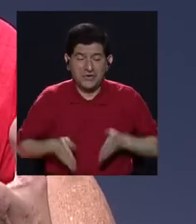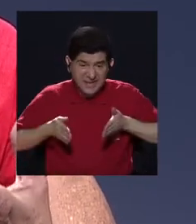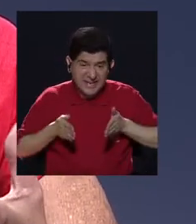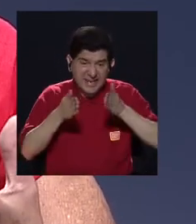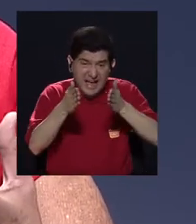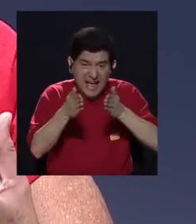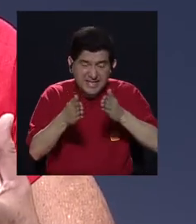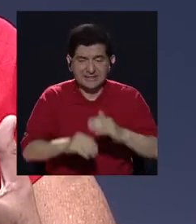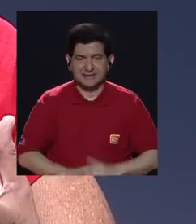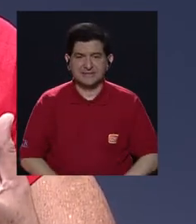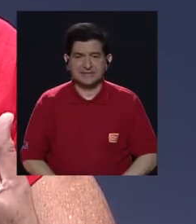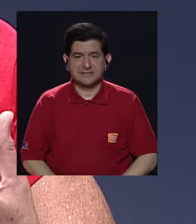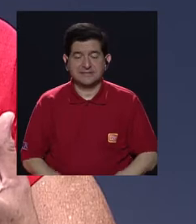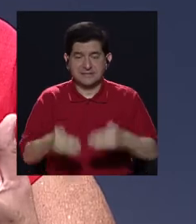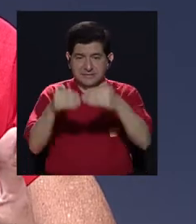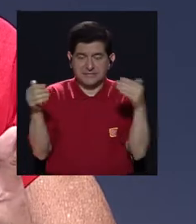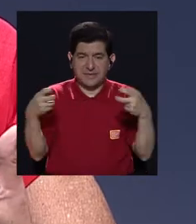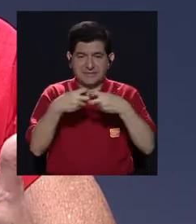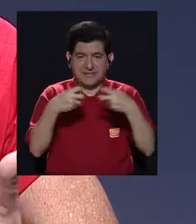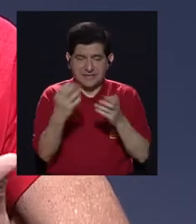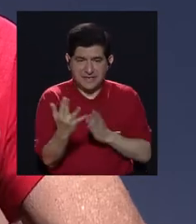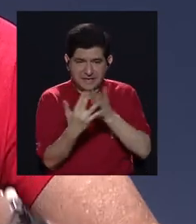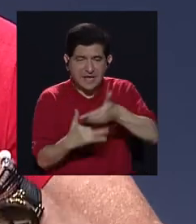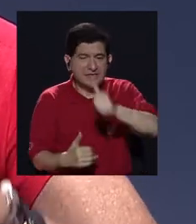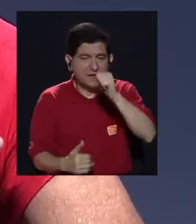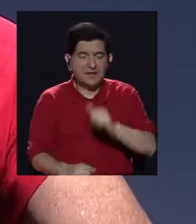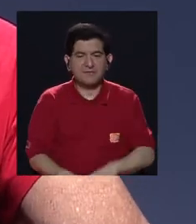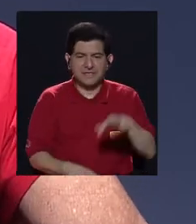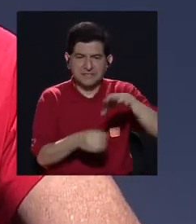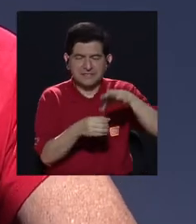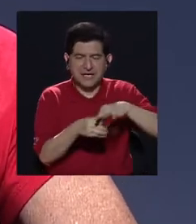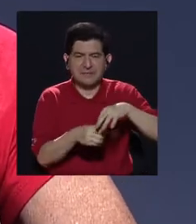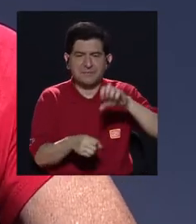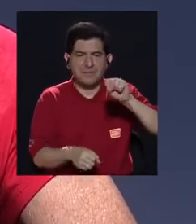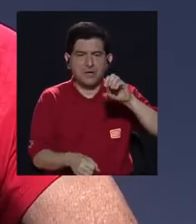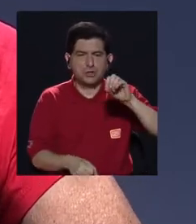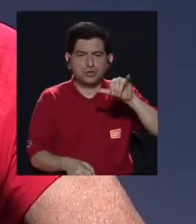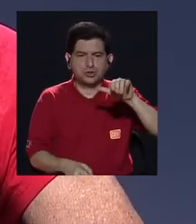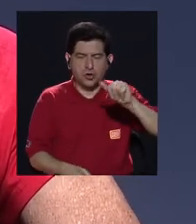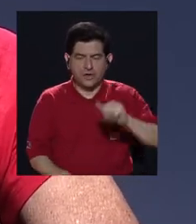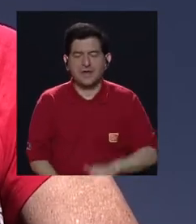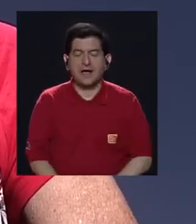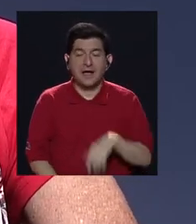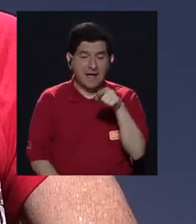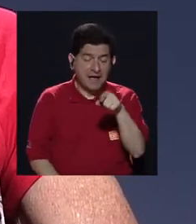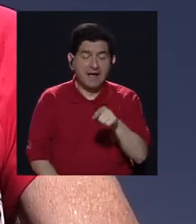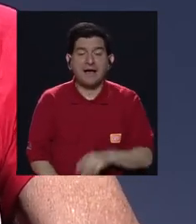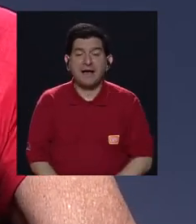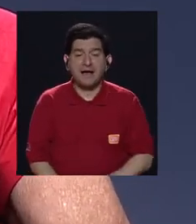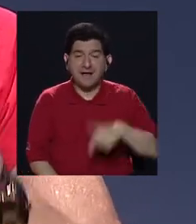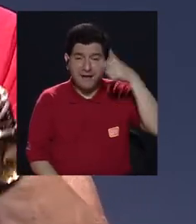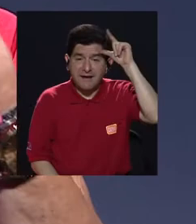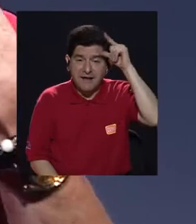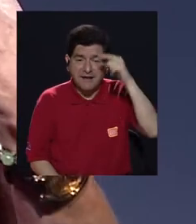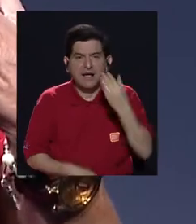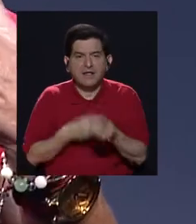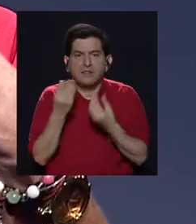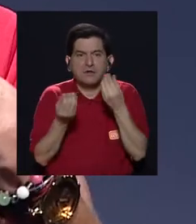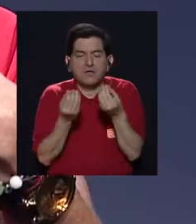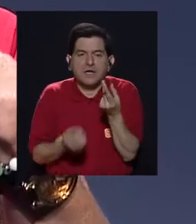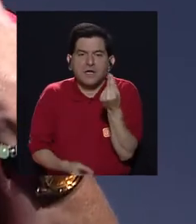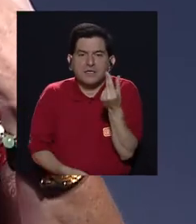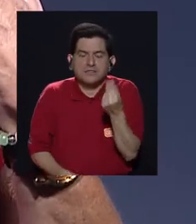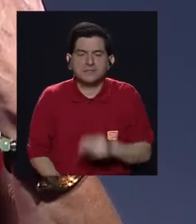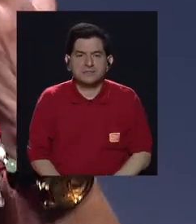carreteras represas el cultivo de soya el ganado y qué es lo que estamos haciendo